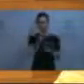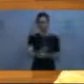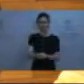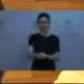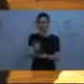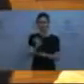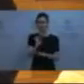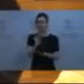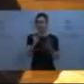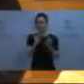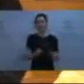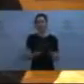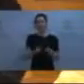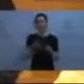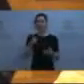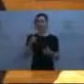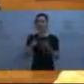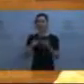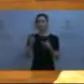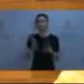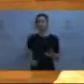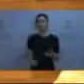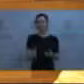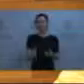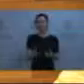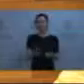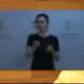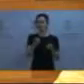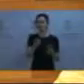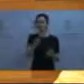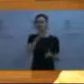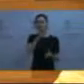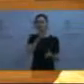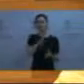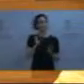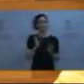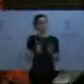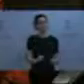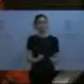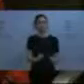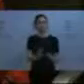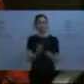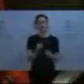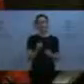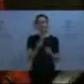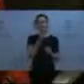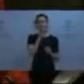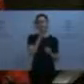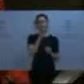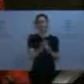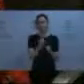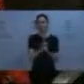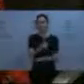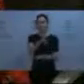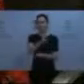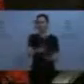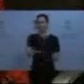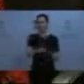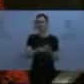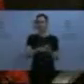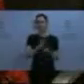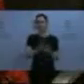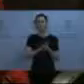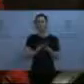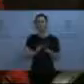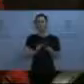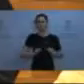sociedad escasa de personal, usted lo acaba de decir, es verdad, Vipasa tiene una plantilla de trabajadores de 36, reciben una